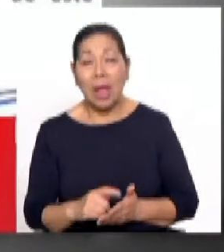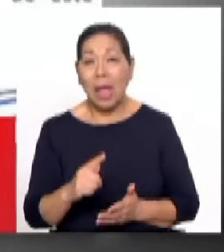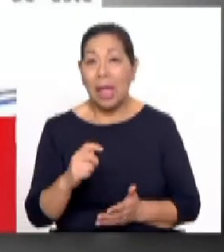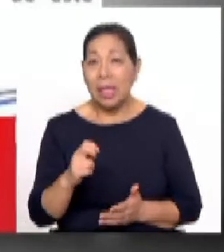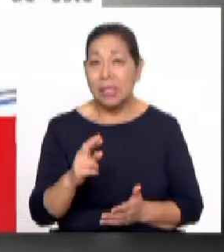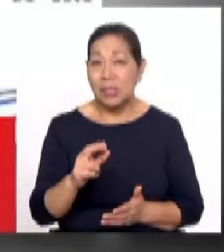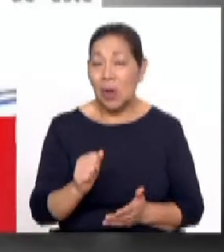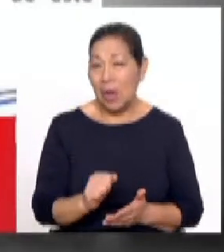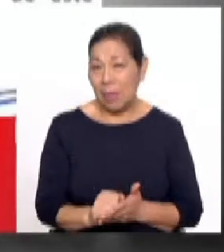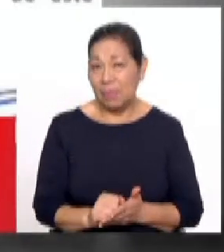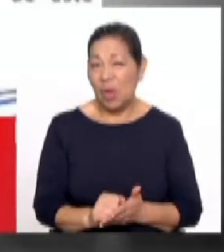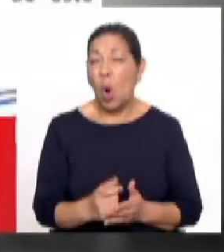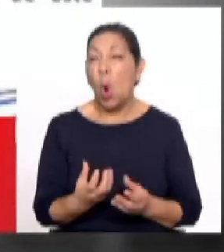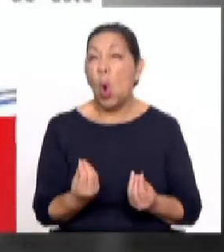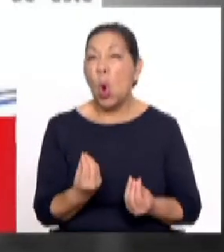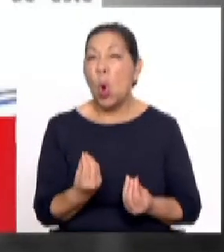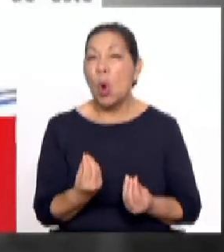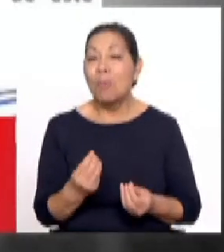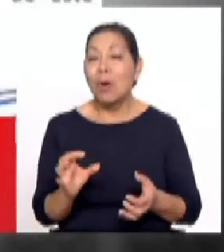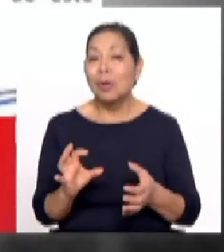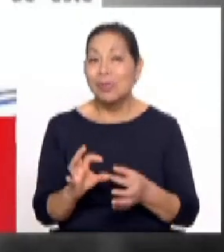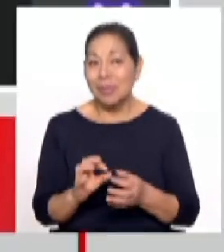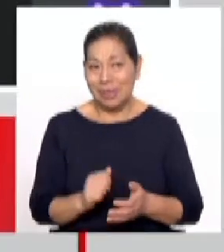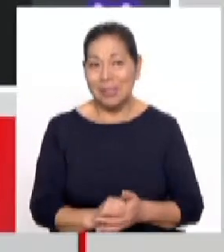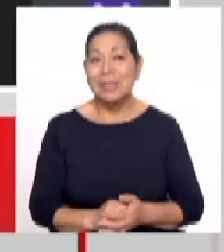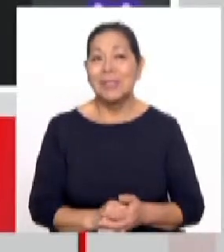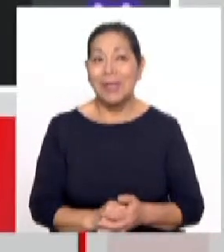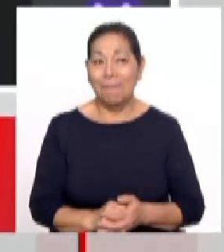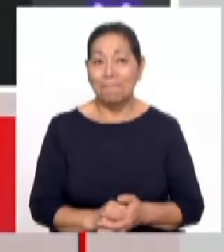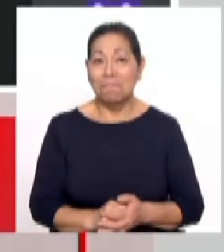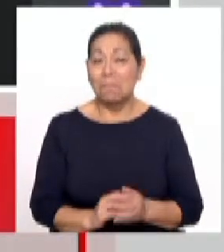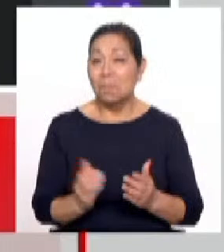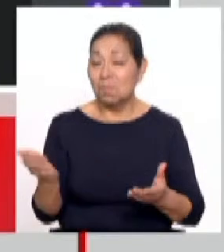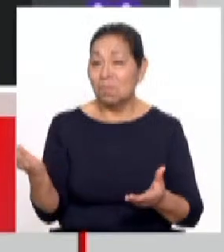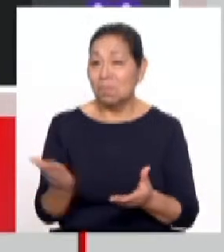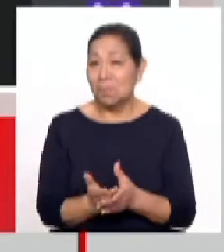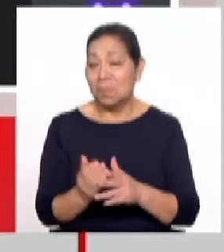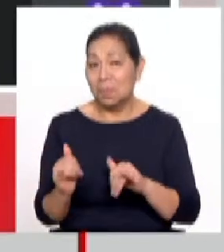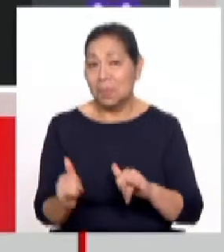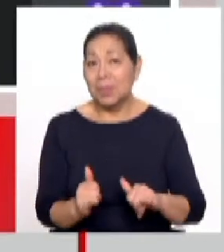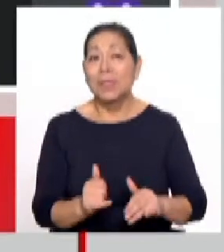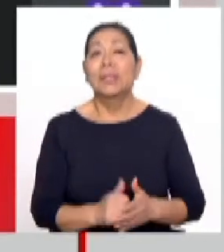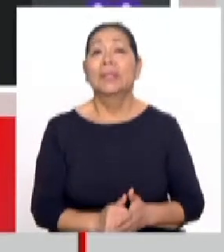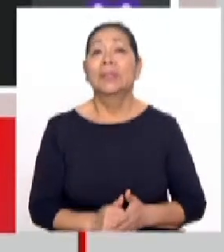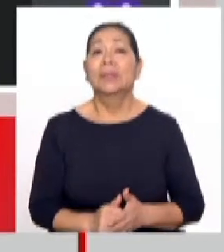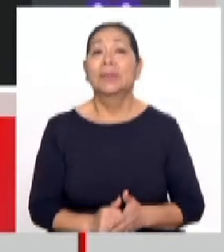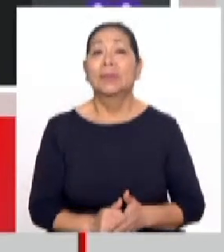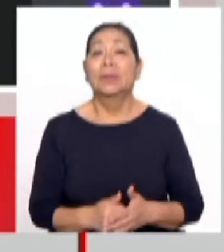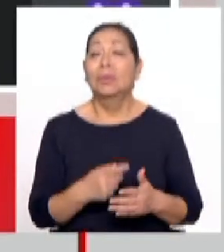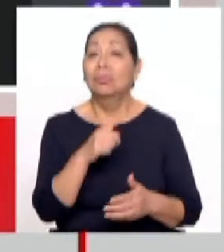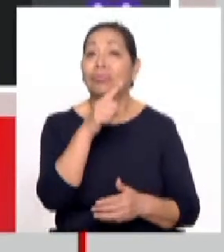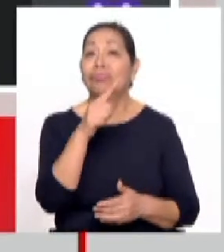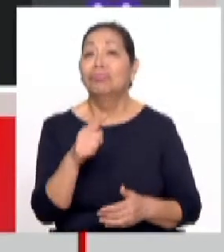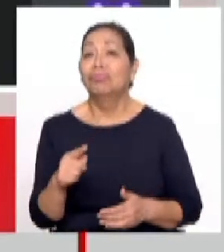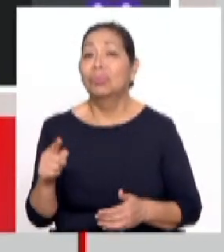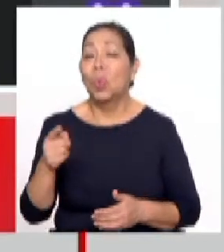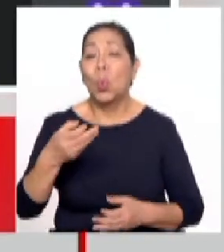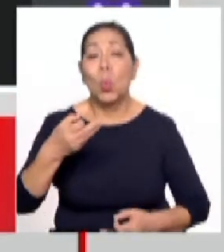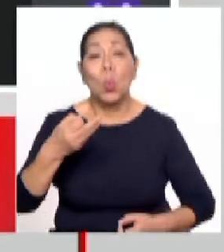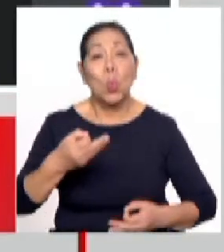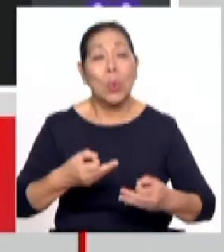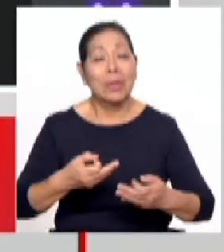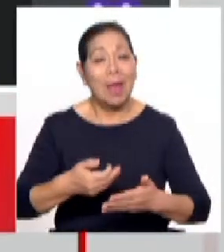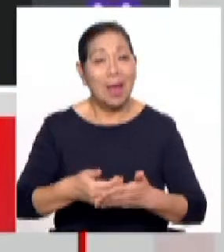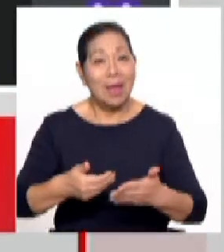ostolaza sindicado como socio del Clan dispone el archivo definitivo del proceso y se anulen los antecedentes judiciales y